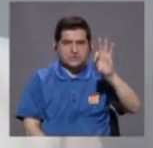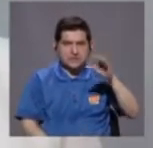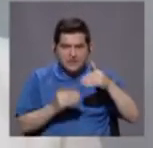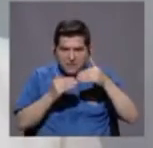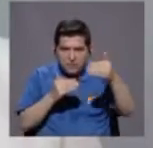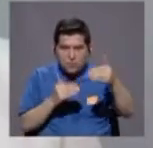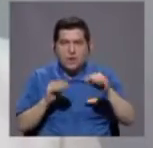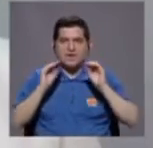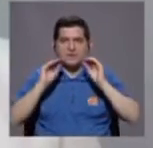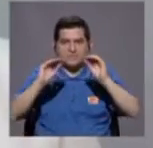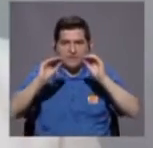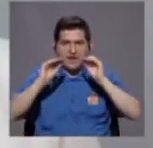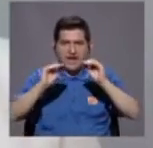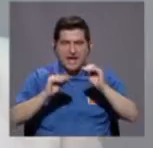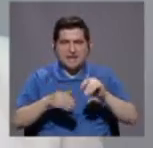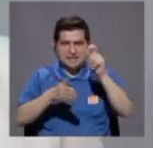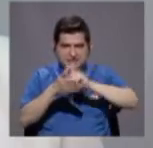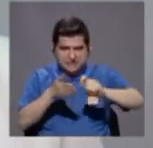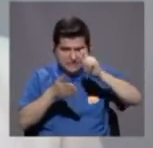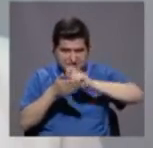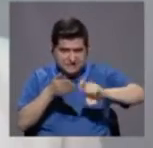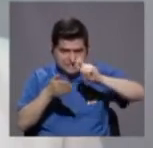la enseñanza primaria era